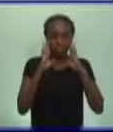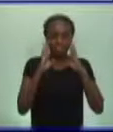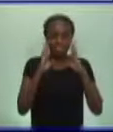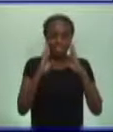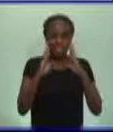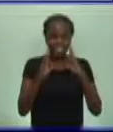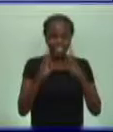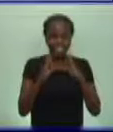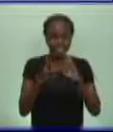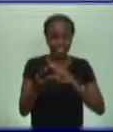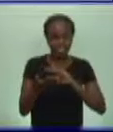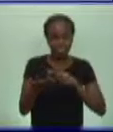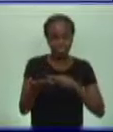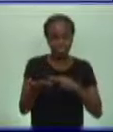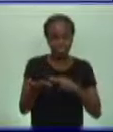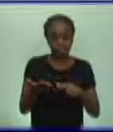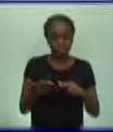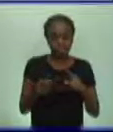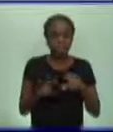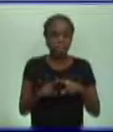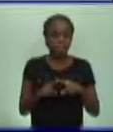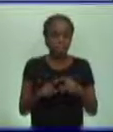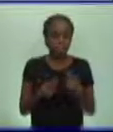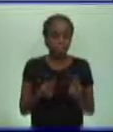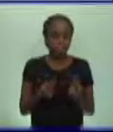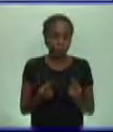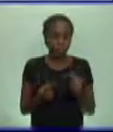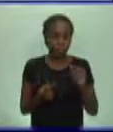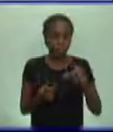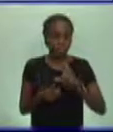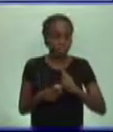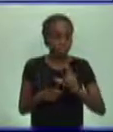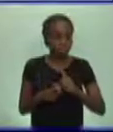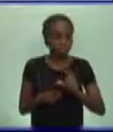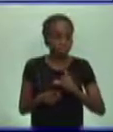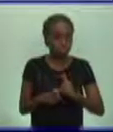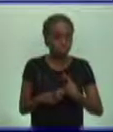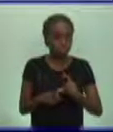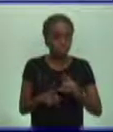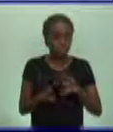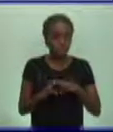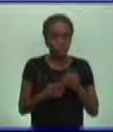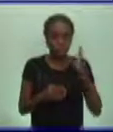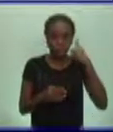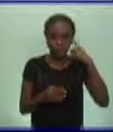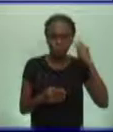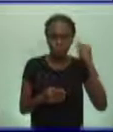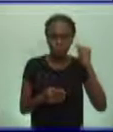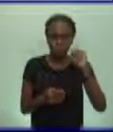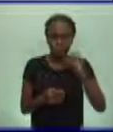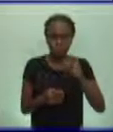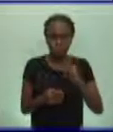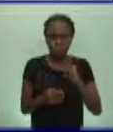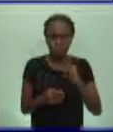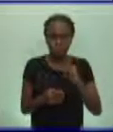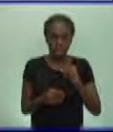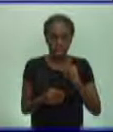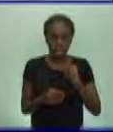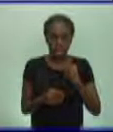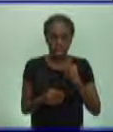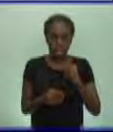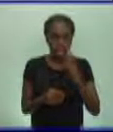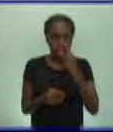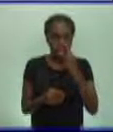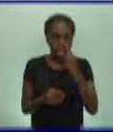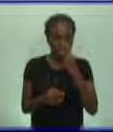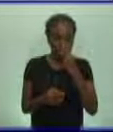lectura, pues los sucesos del campesino. Imagínense ustedes si en vez de caerle en la nariz